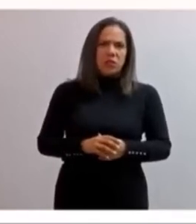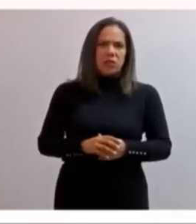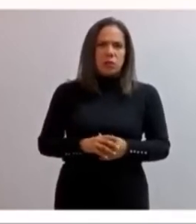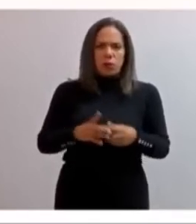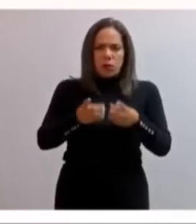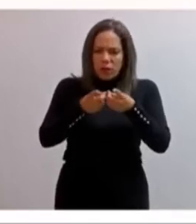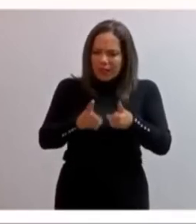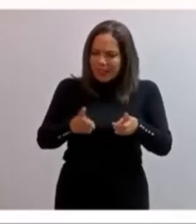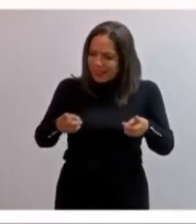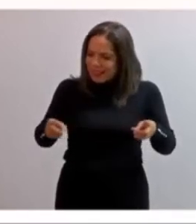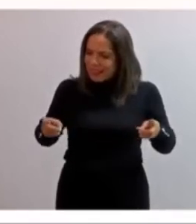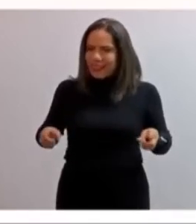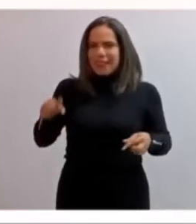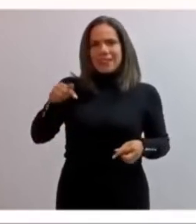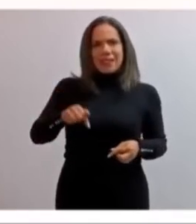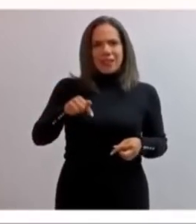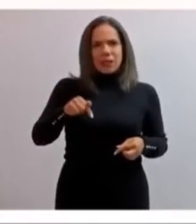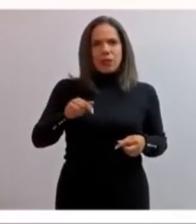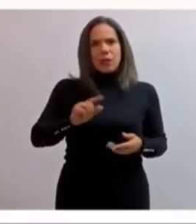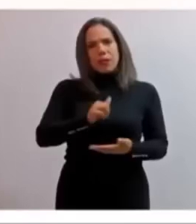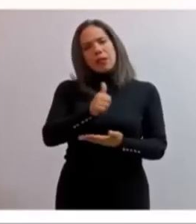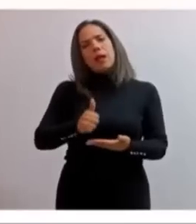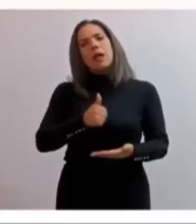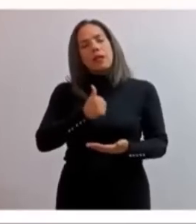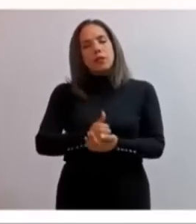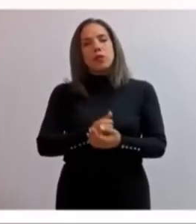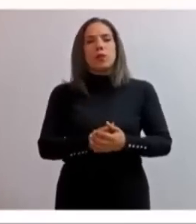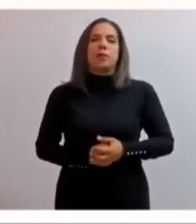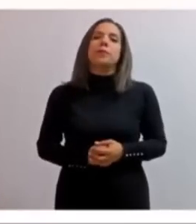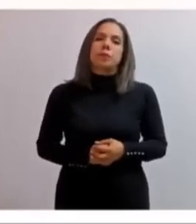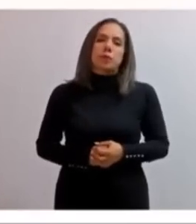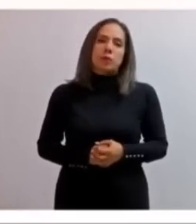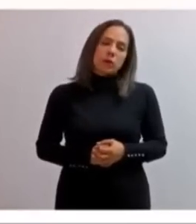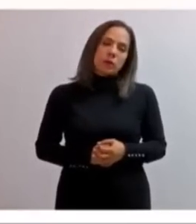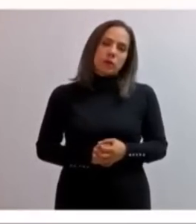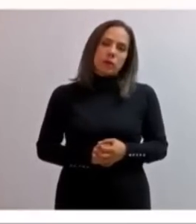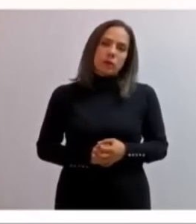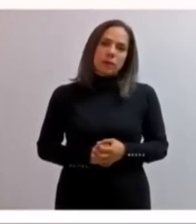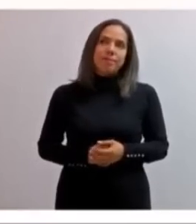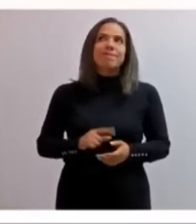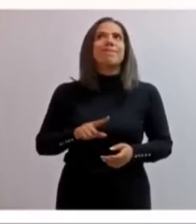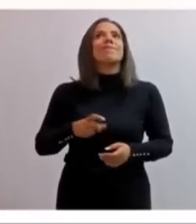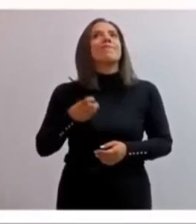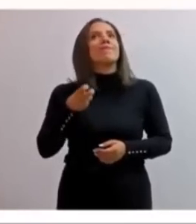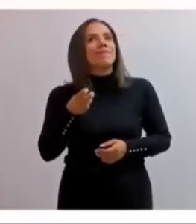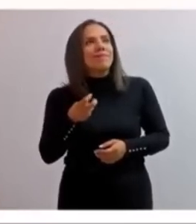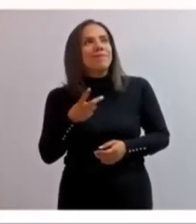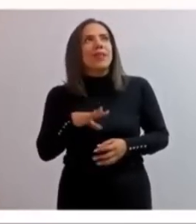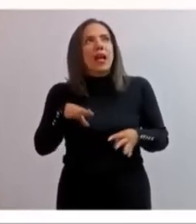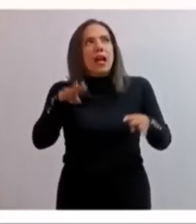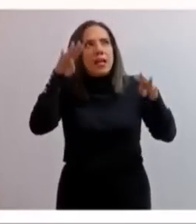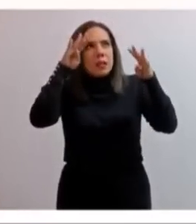desarrollo de nuestra ciudad. Y por lo tanto, pensamos que este plan de estudios es